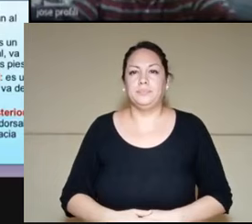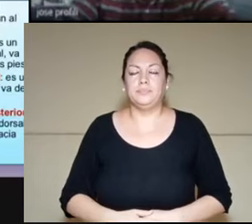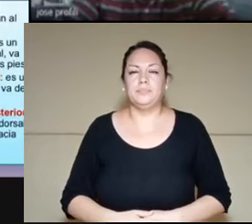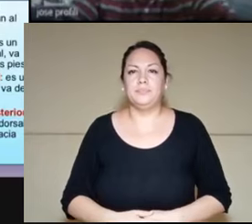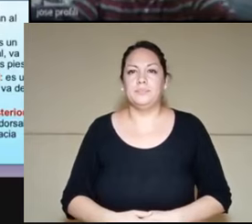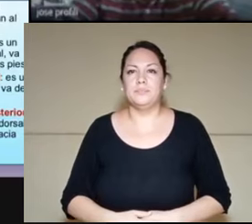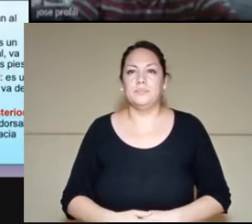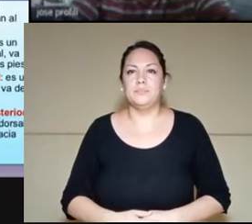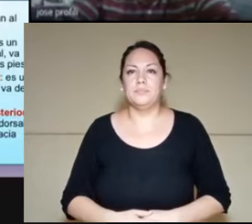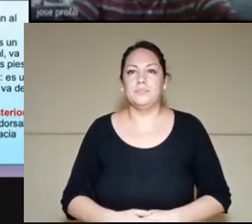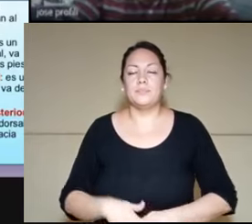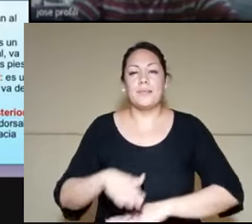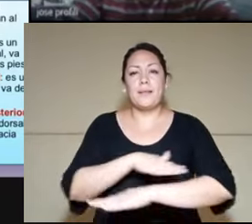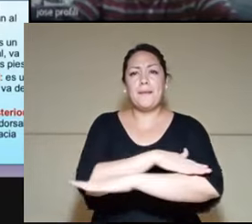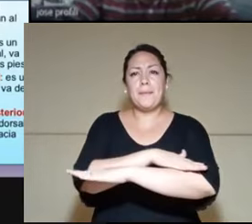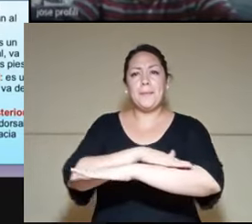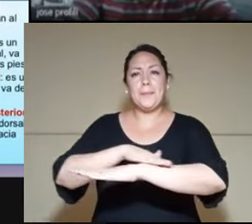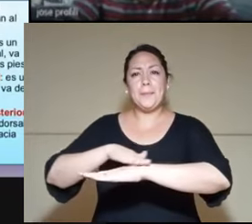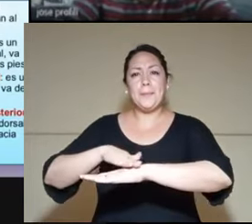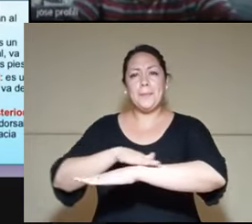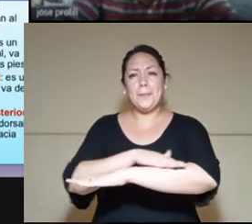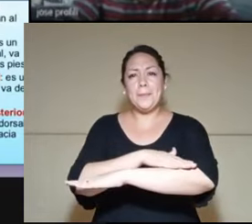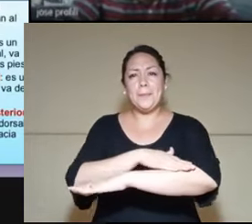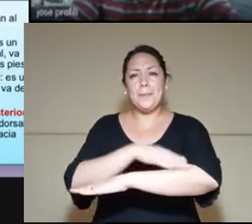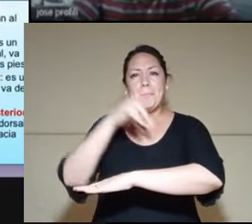lo puedo considerar ese eje